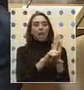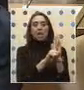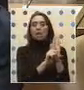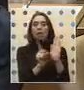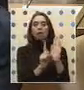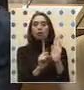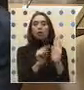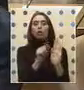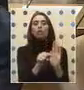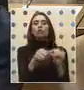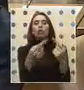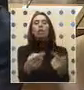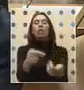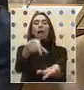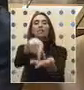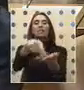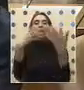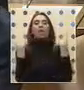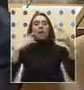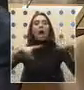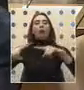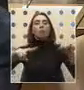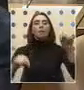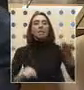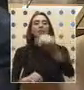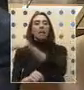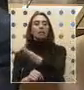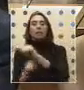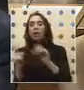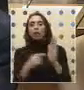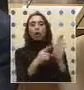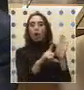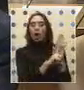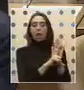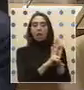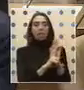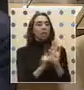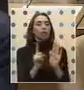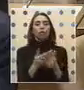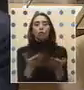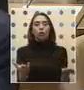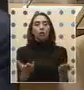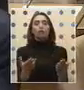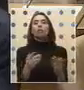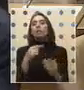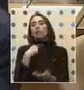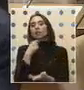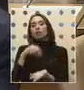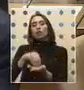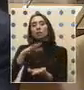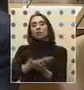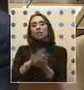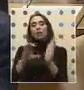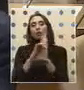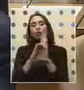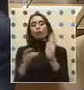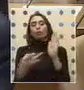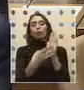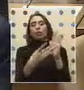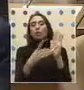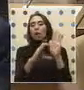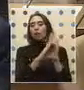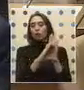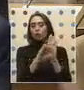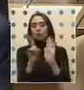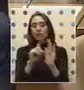es inconstitucional. Puede ser una buena idea, pero no va a servir absolutamente de nada y quiero hacer la reserva de constitucionalidad. Porque si